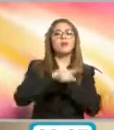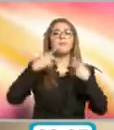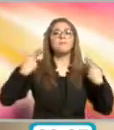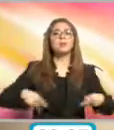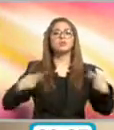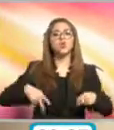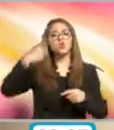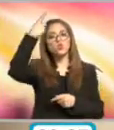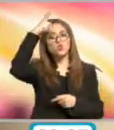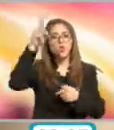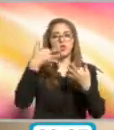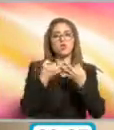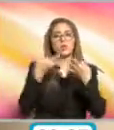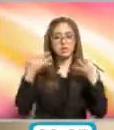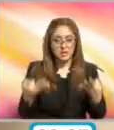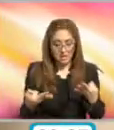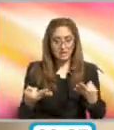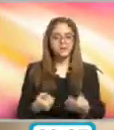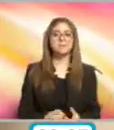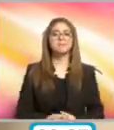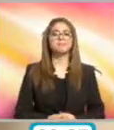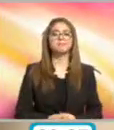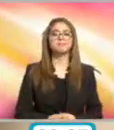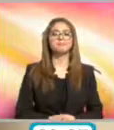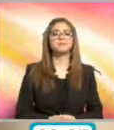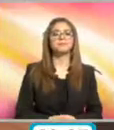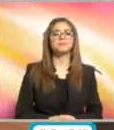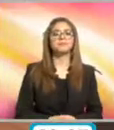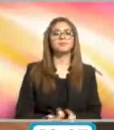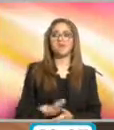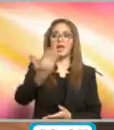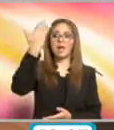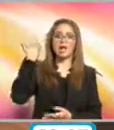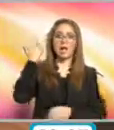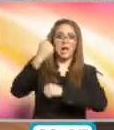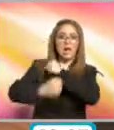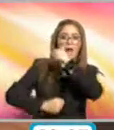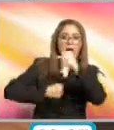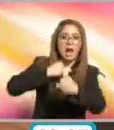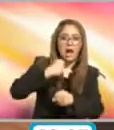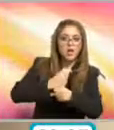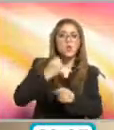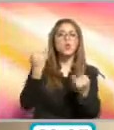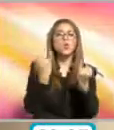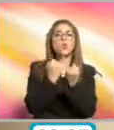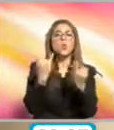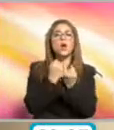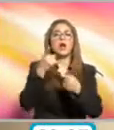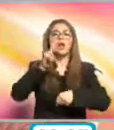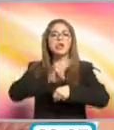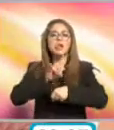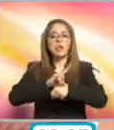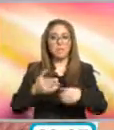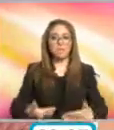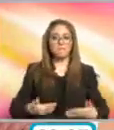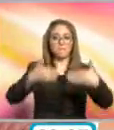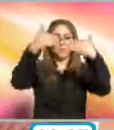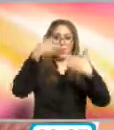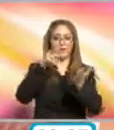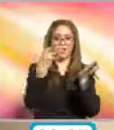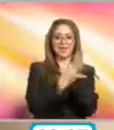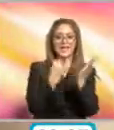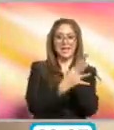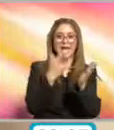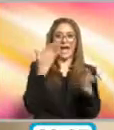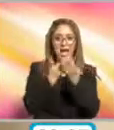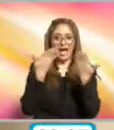que de hecho ya muchos han sido afectados en años anteriores cuando se han construido pues especie de muro que existe ya en algunas zonas de la